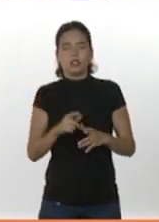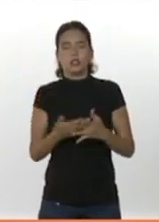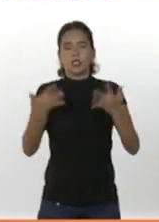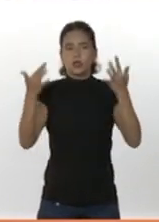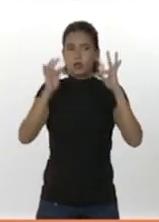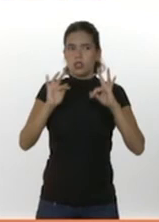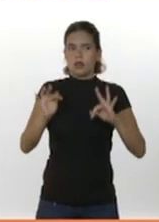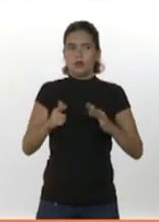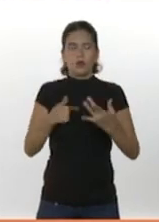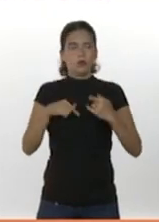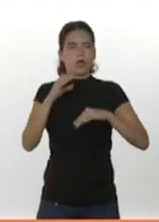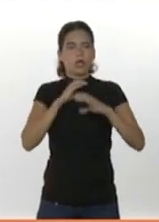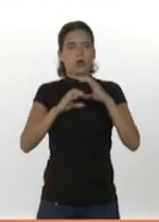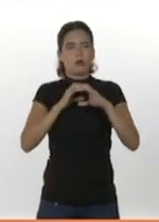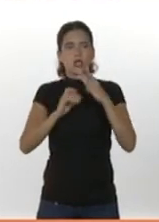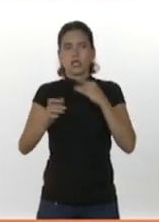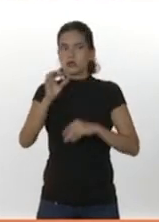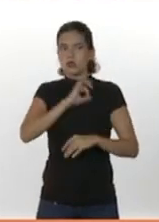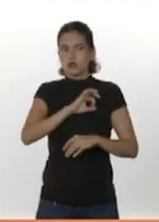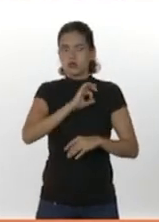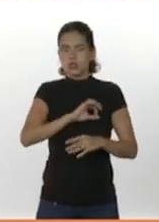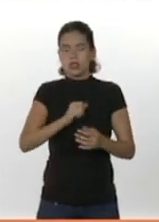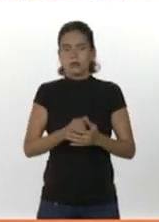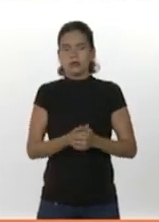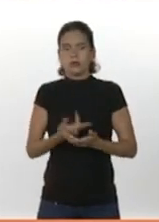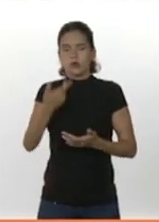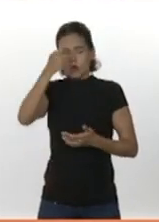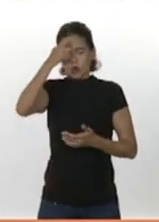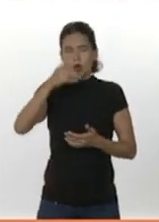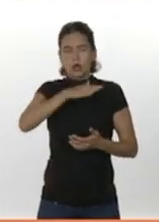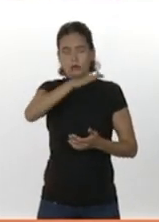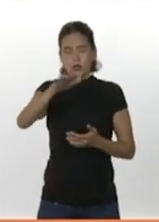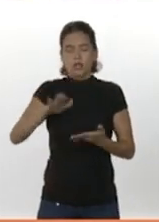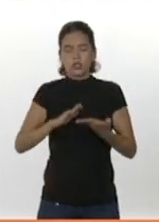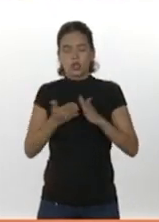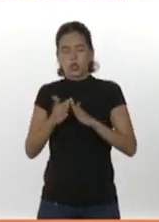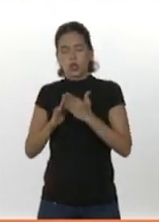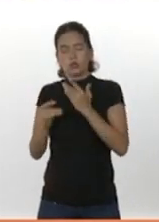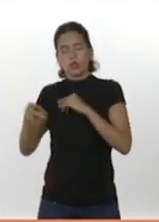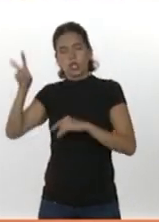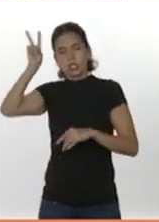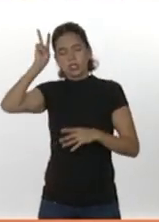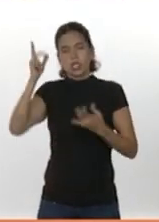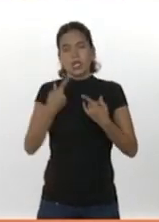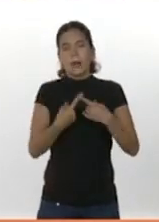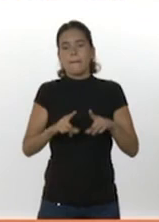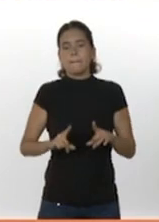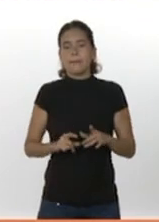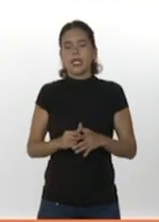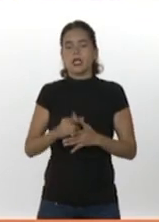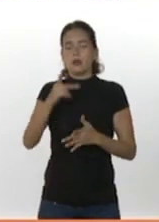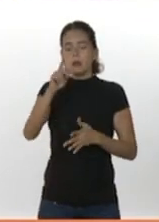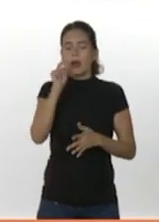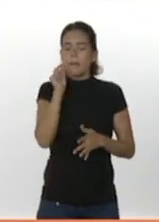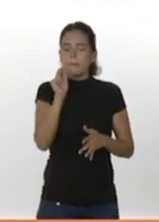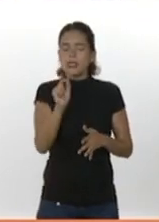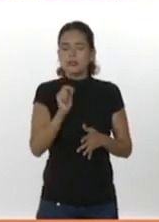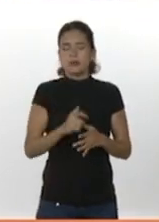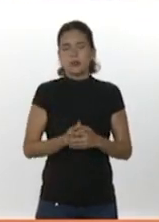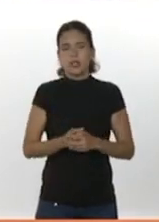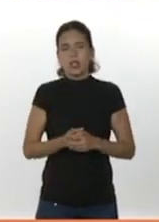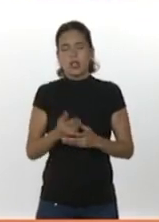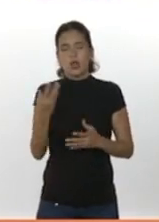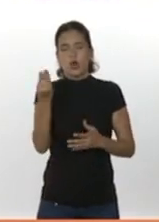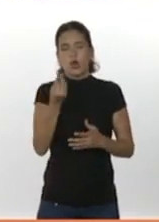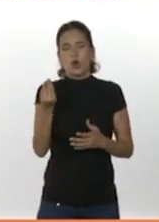forma de comunicación social, en este caso con la población o comunidad indígena, pero vamos a especificarla como